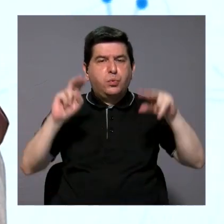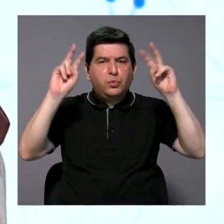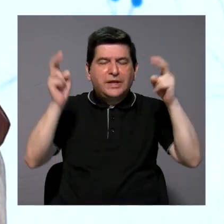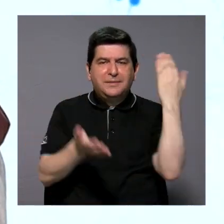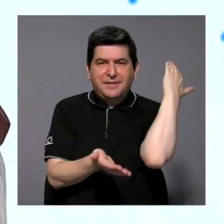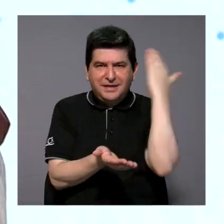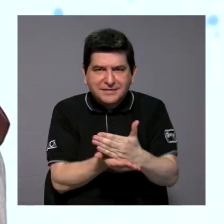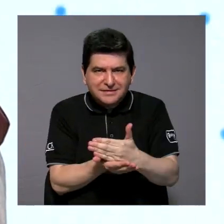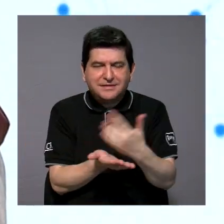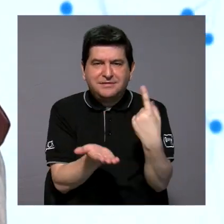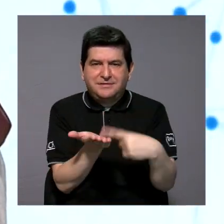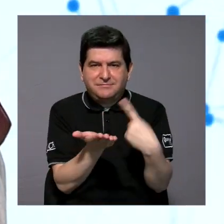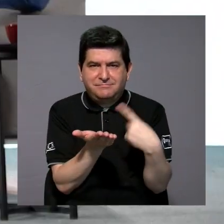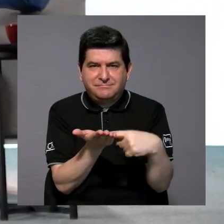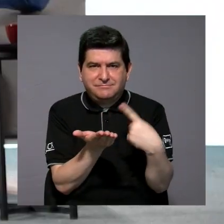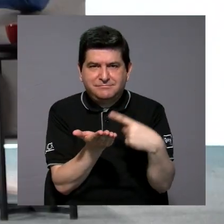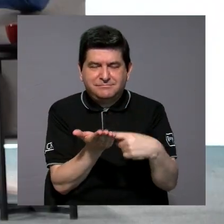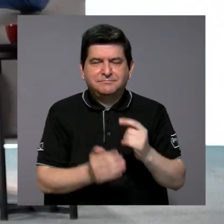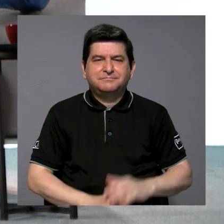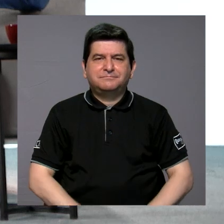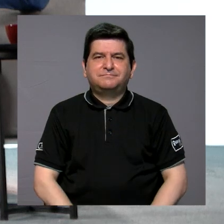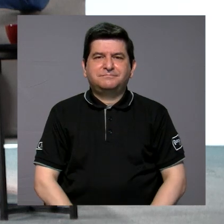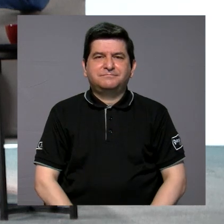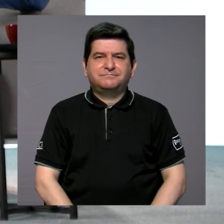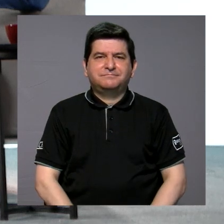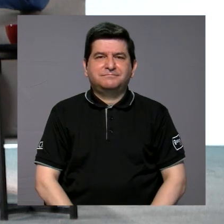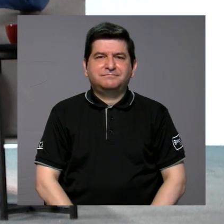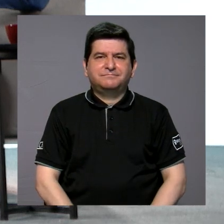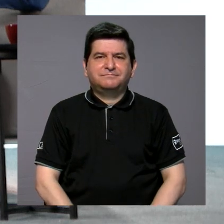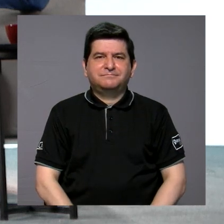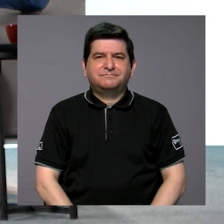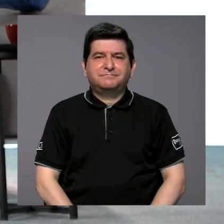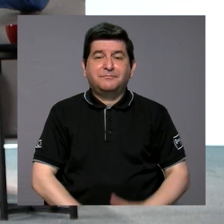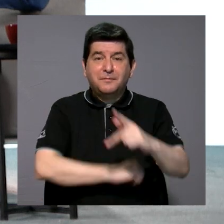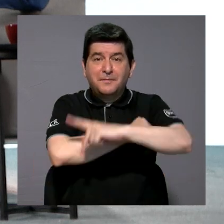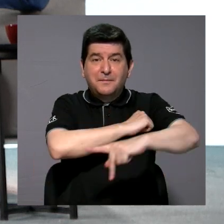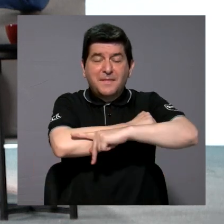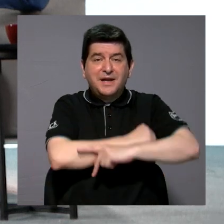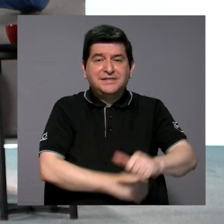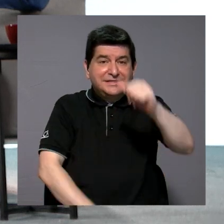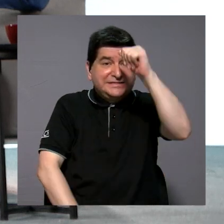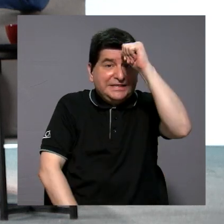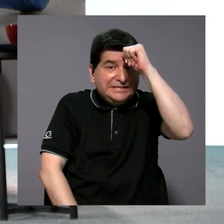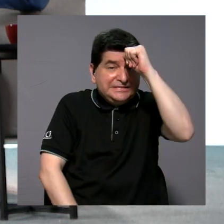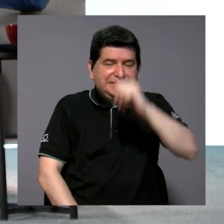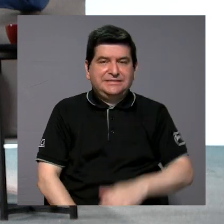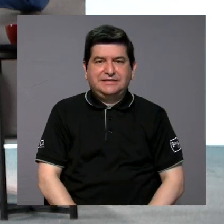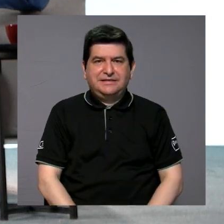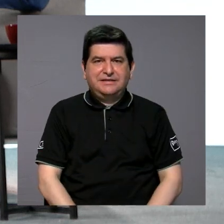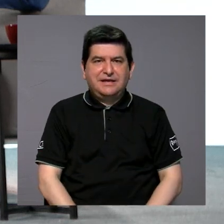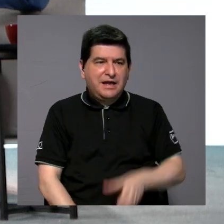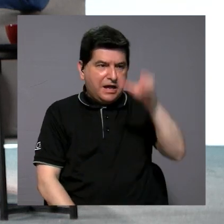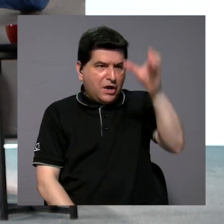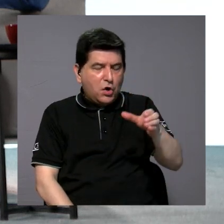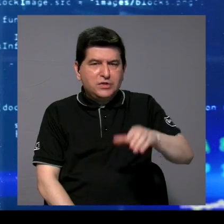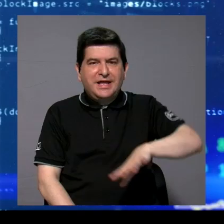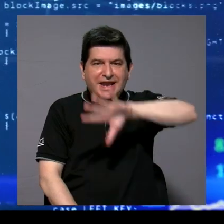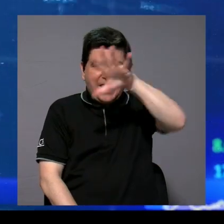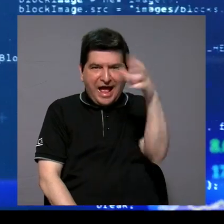frenado, digamos, esta discusión. Entonces, países como la India, en continentes como